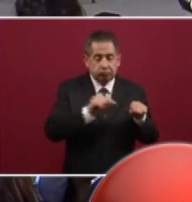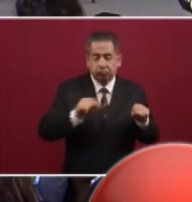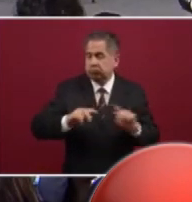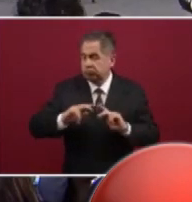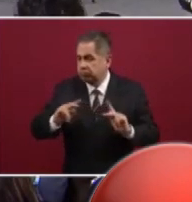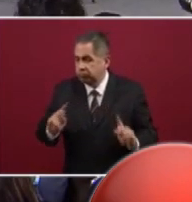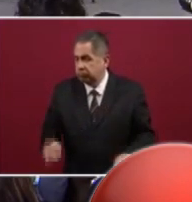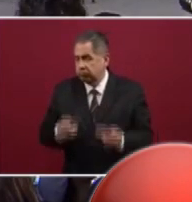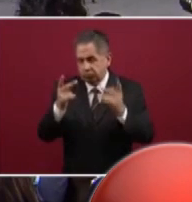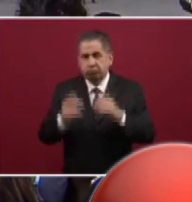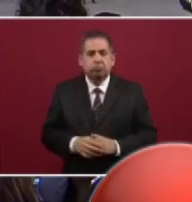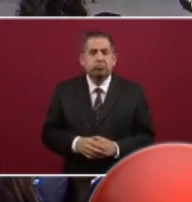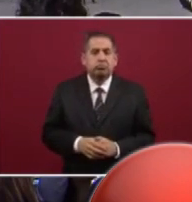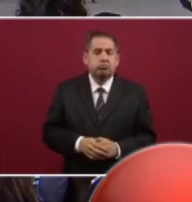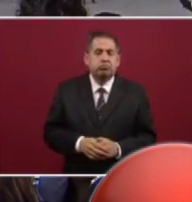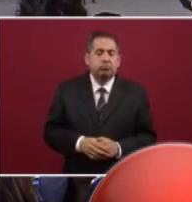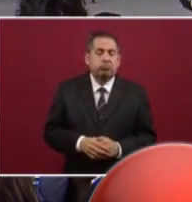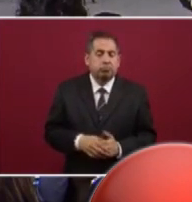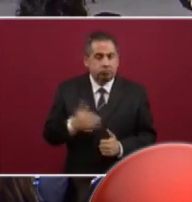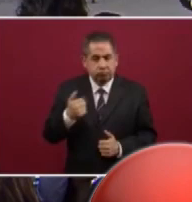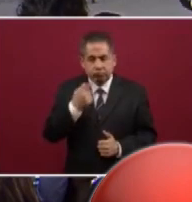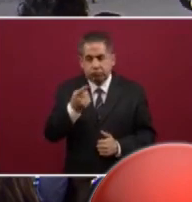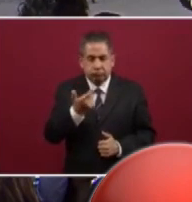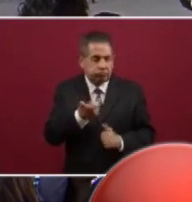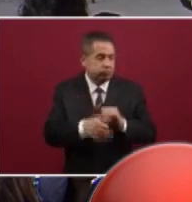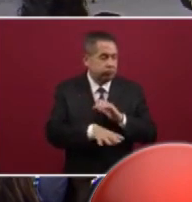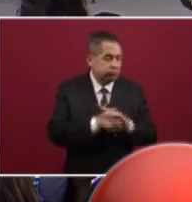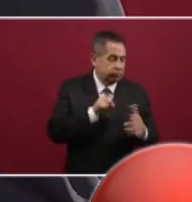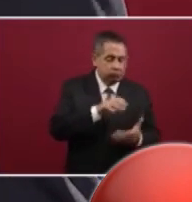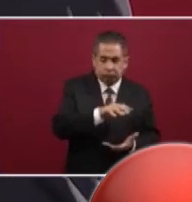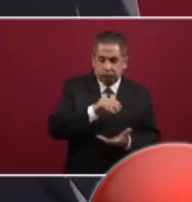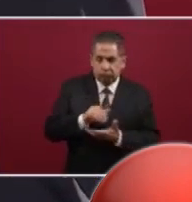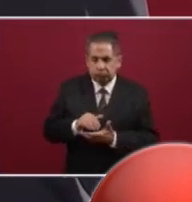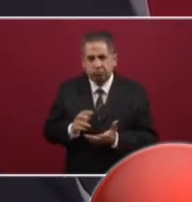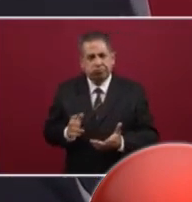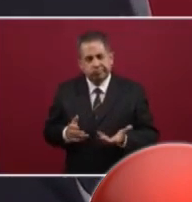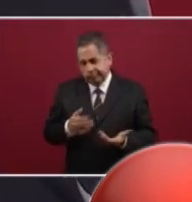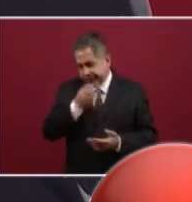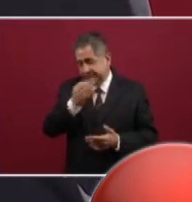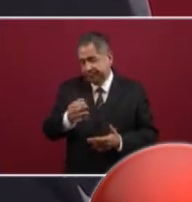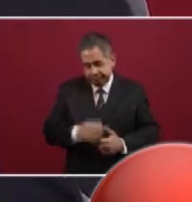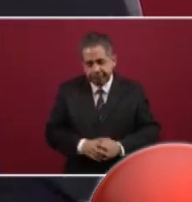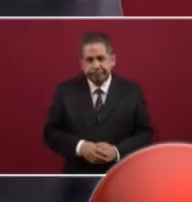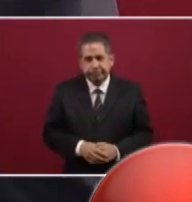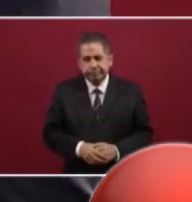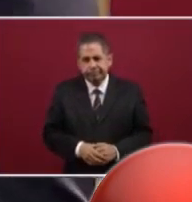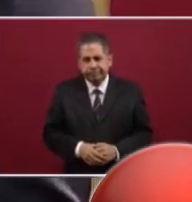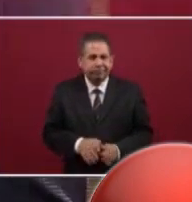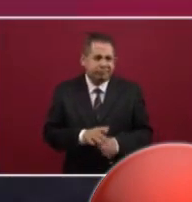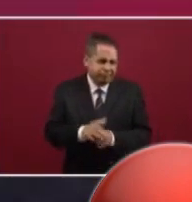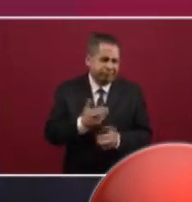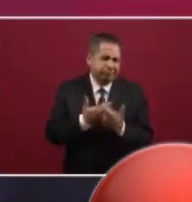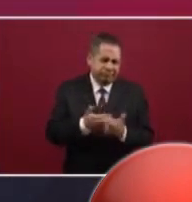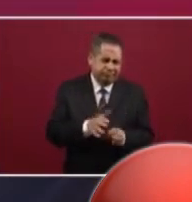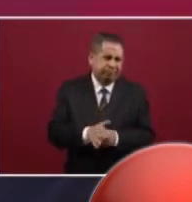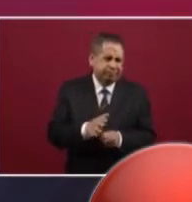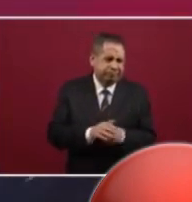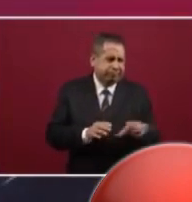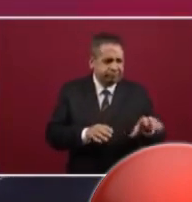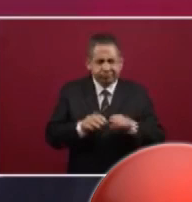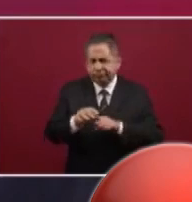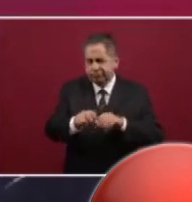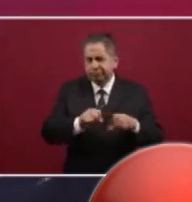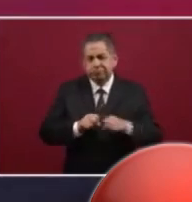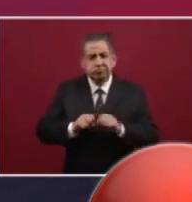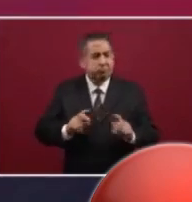Entonces, para contestar, ¿de dónde va a salir el dinero? Pues saldría de lo que vamos